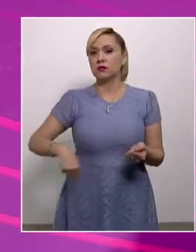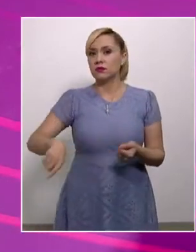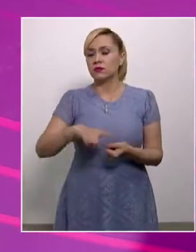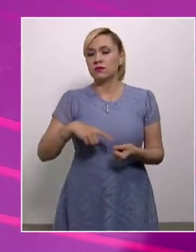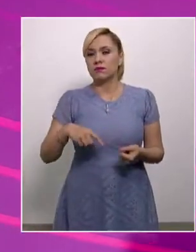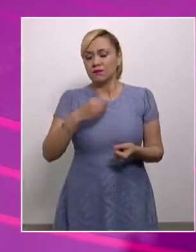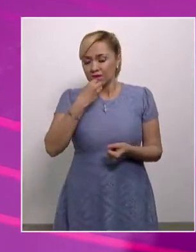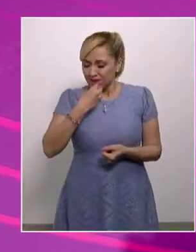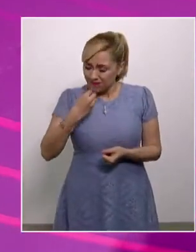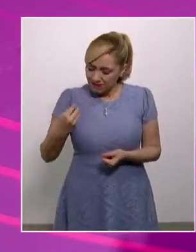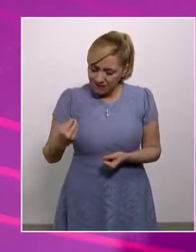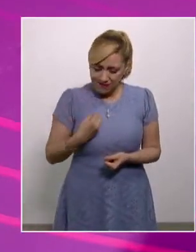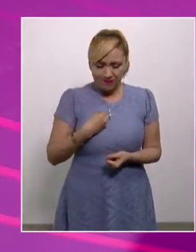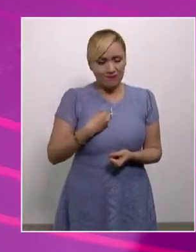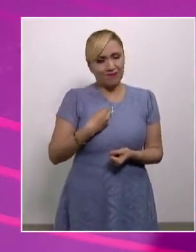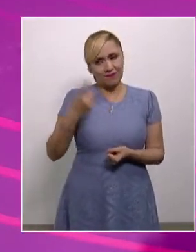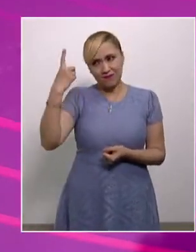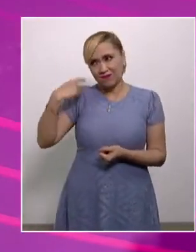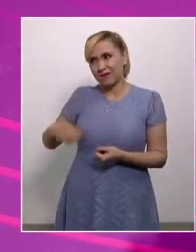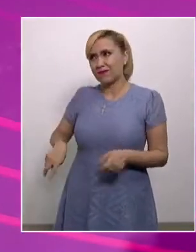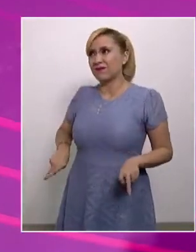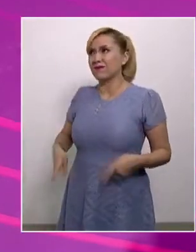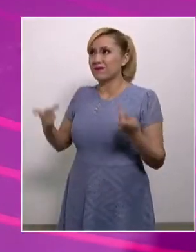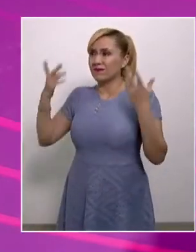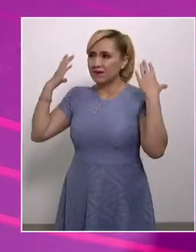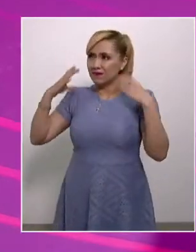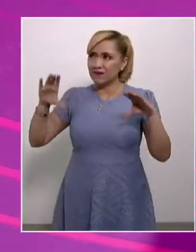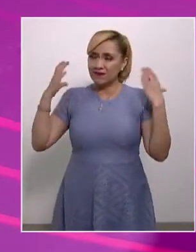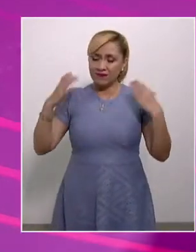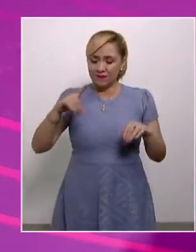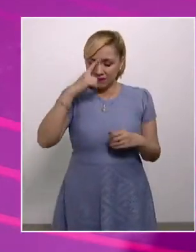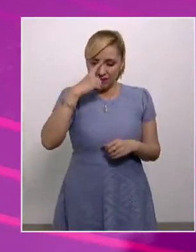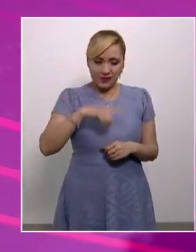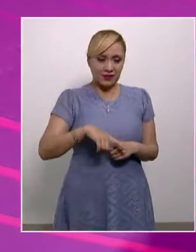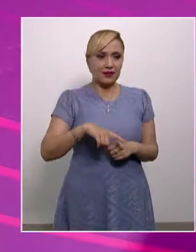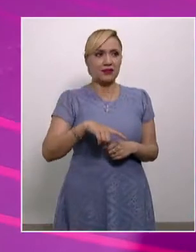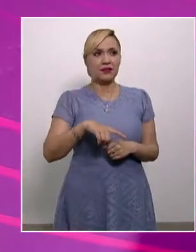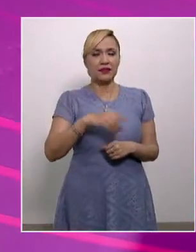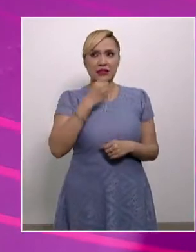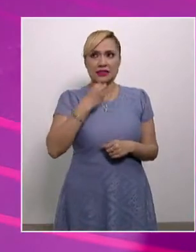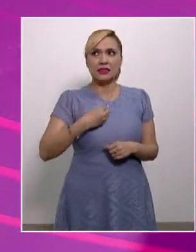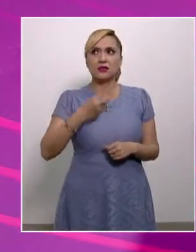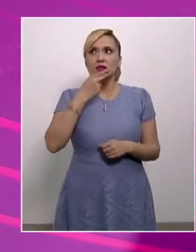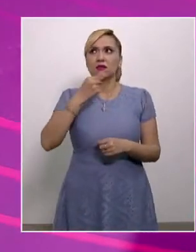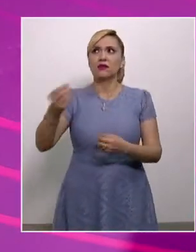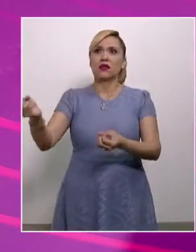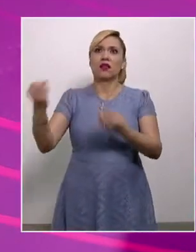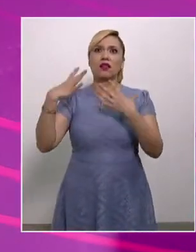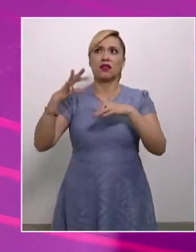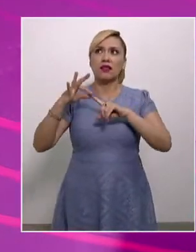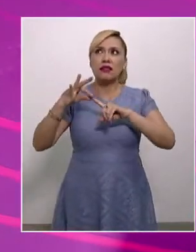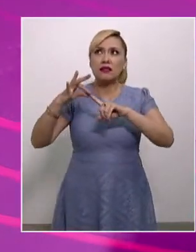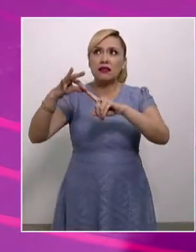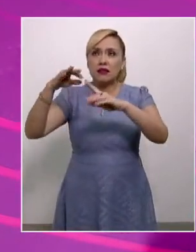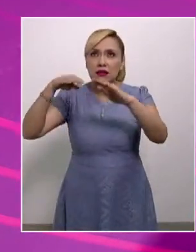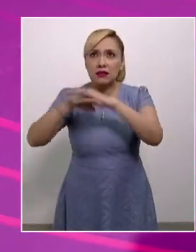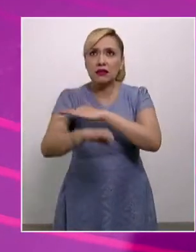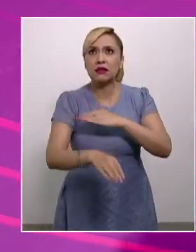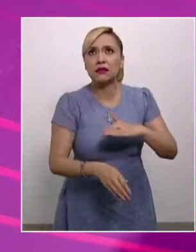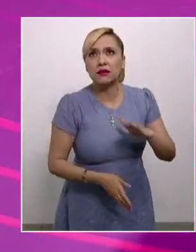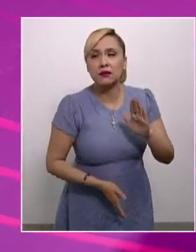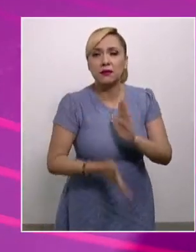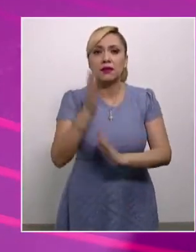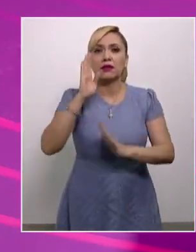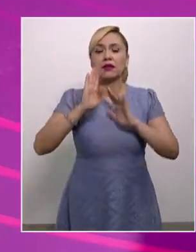sobrevivencia tienen que hacer comercio sexual para que no las vaya a dejar tirada el pollero, para que no las vayan a violar entre 5, mejor me